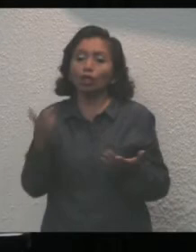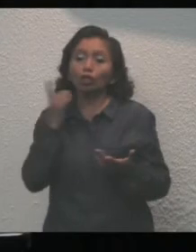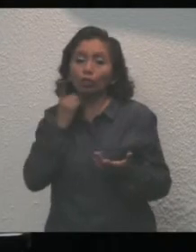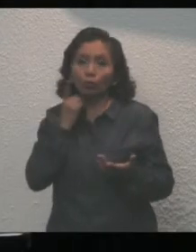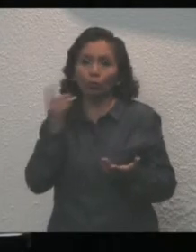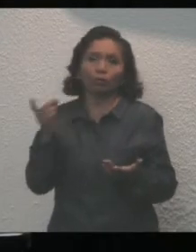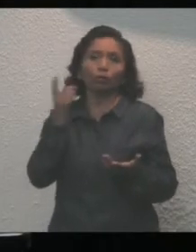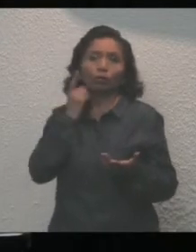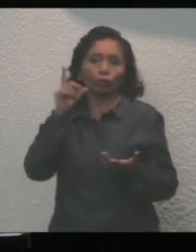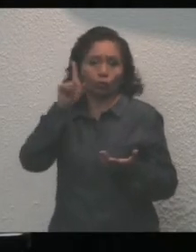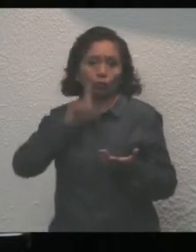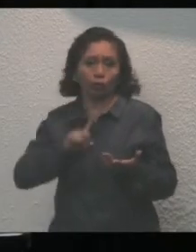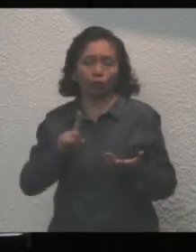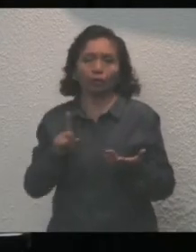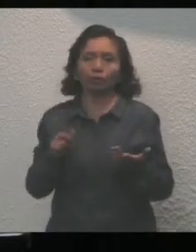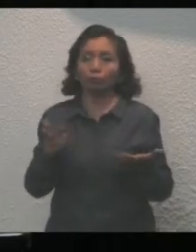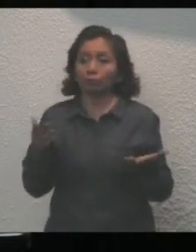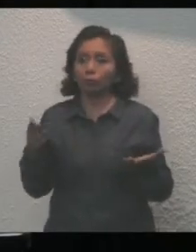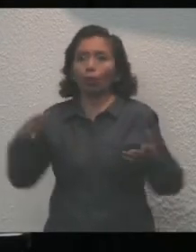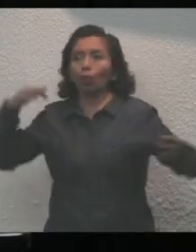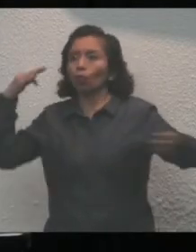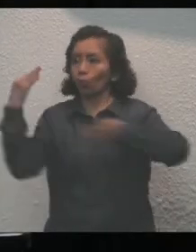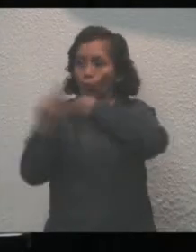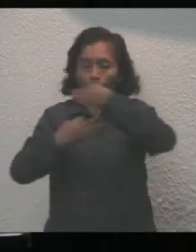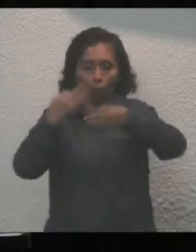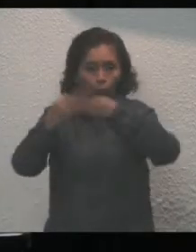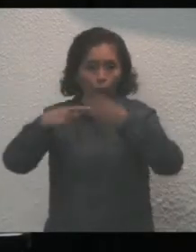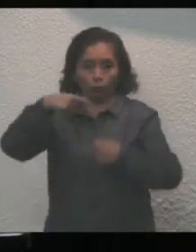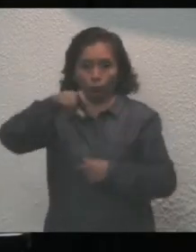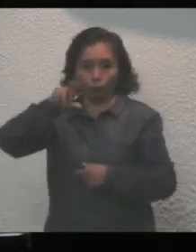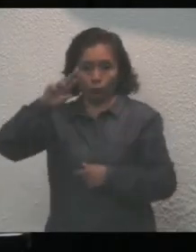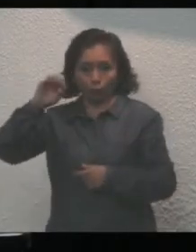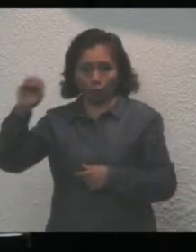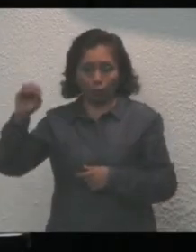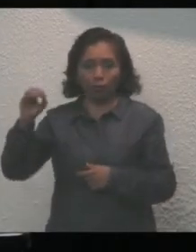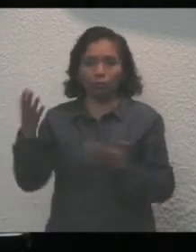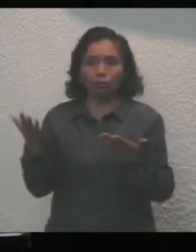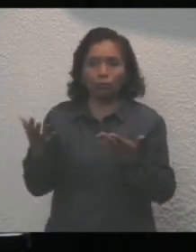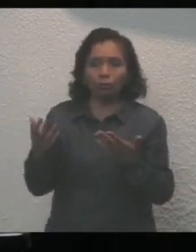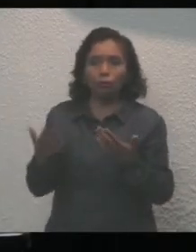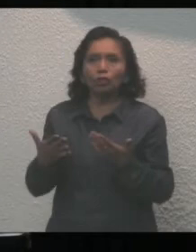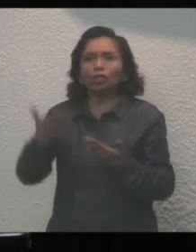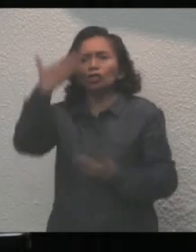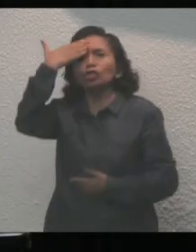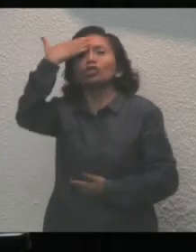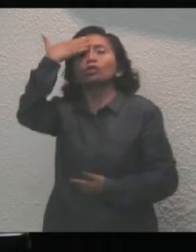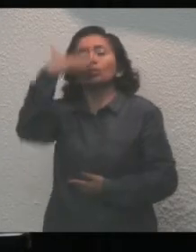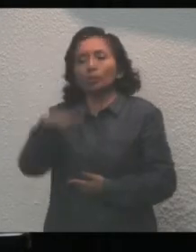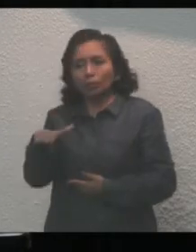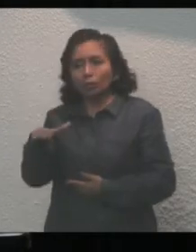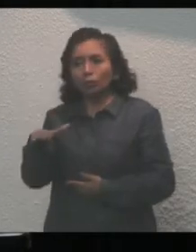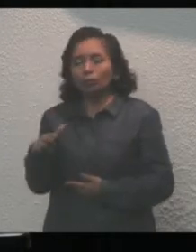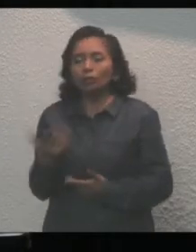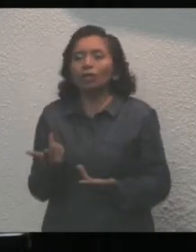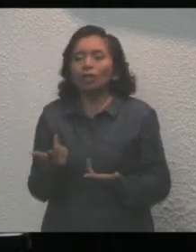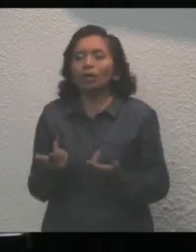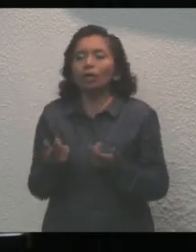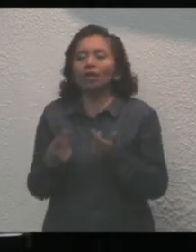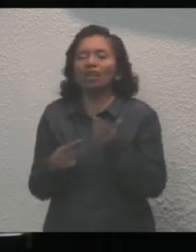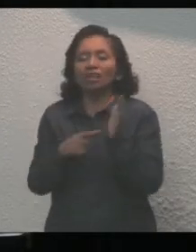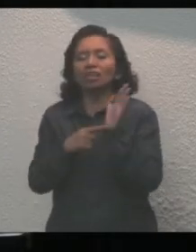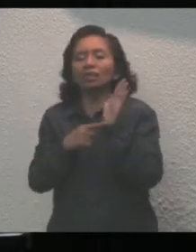las diputadas, sino todos los quintanarruenses nos enteremos de los